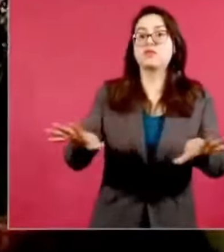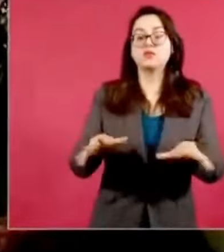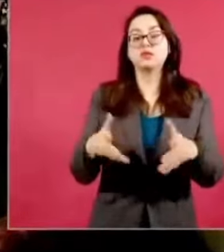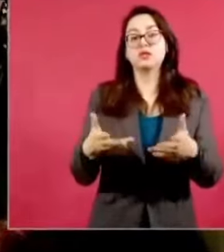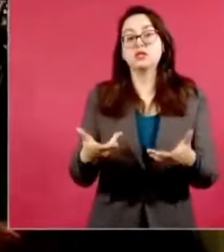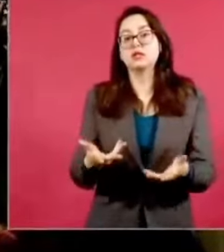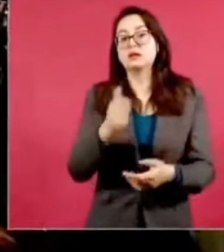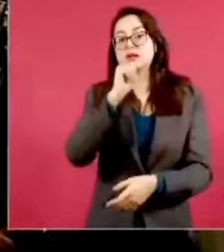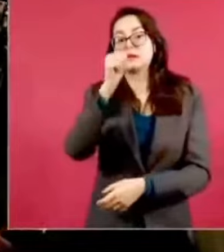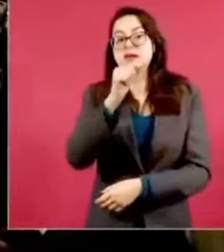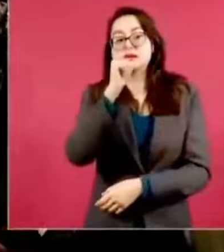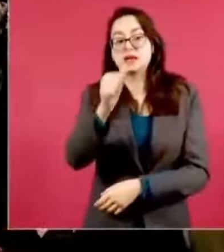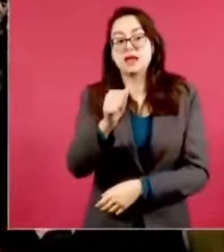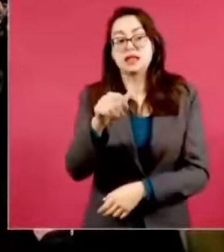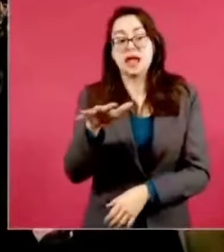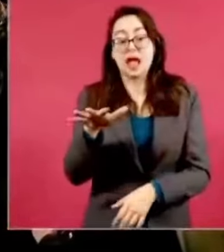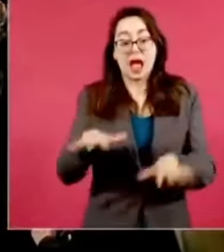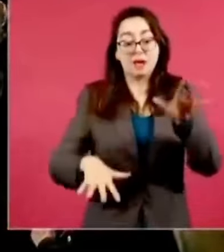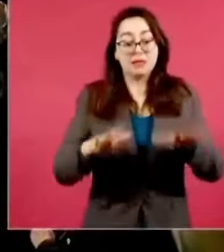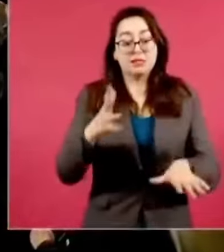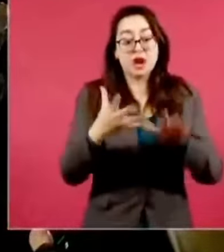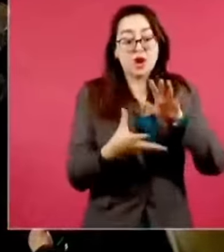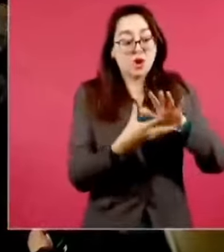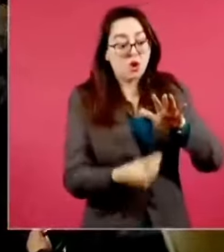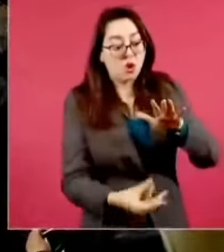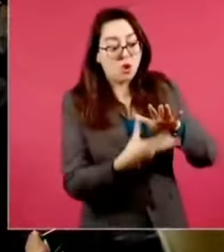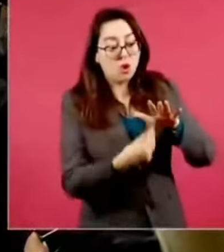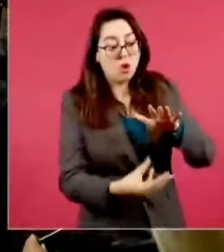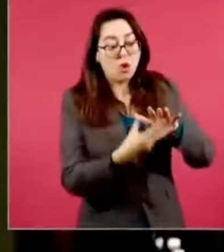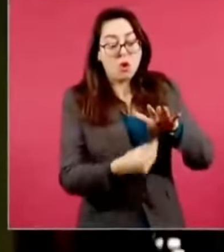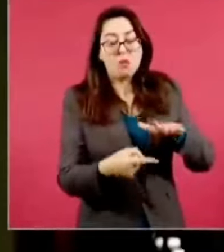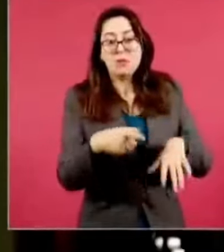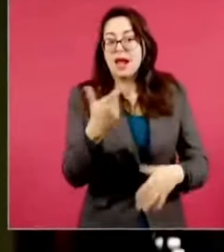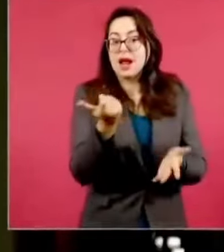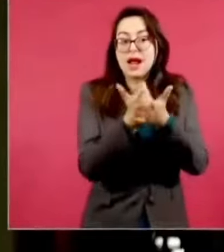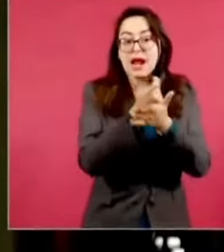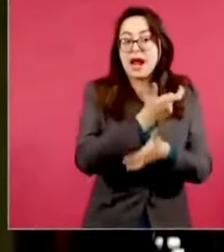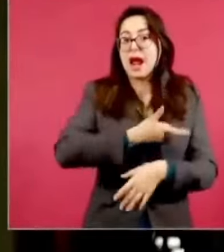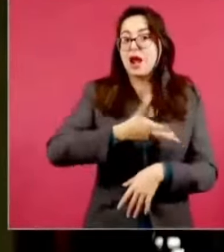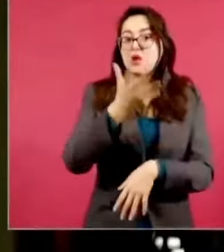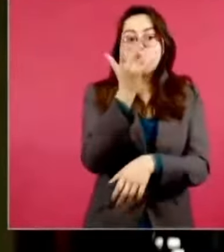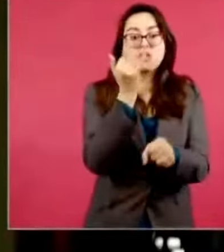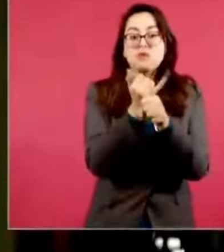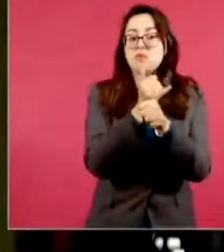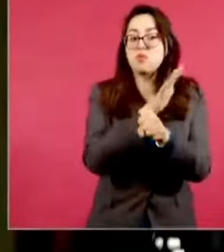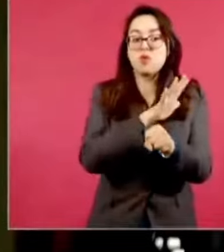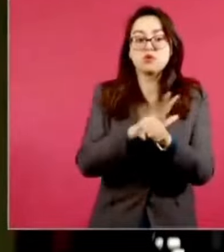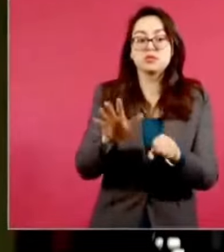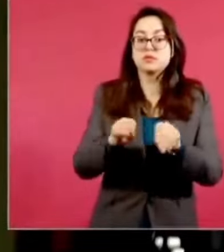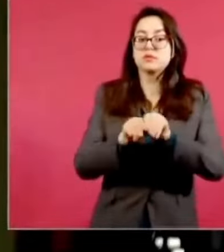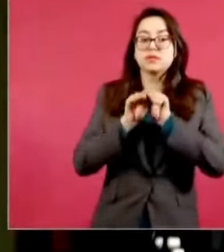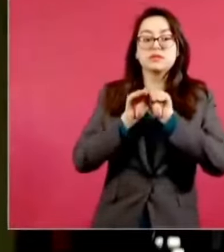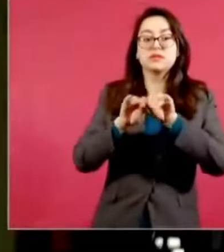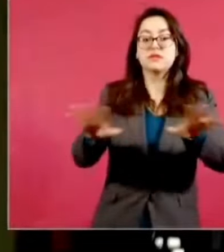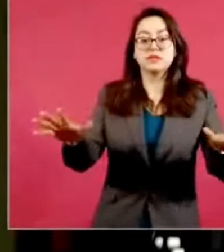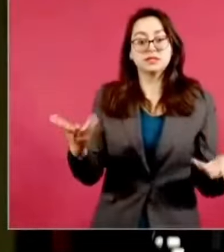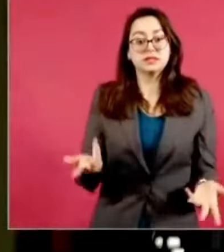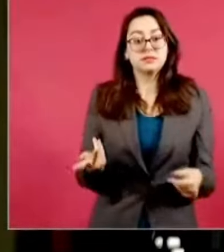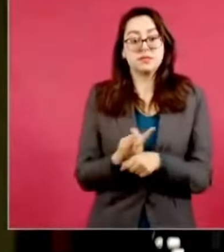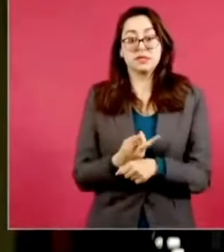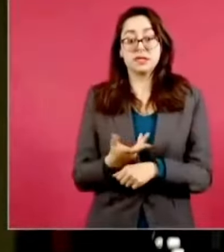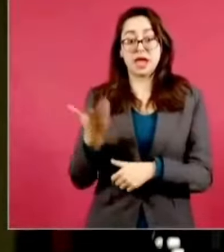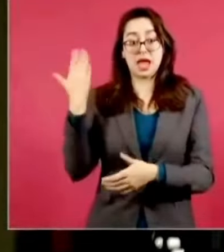documentos son como hasta de 10 pesos por documento, lo que hace carísimo desclasificar archivos y hacerlos públicos. Recuerdo que hace años, cuando le hice esta